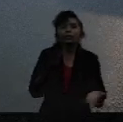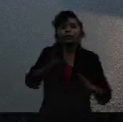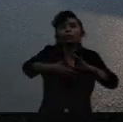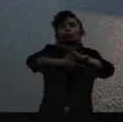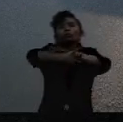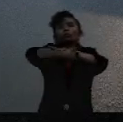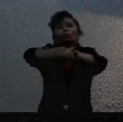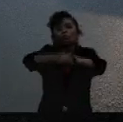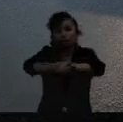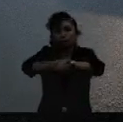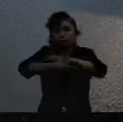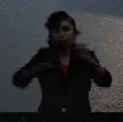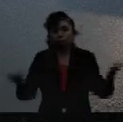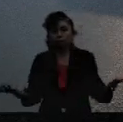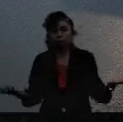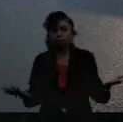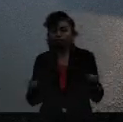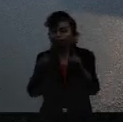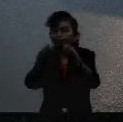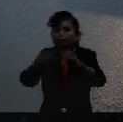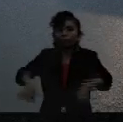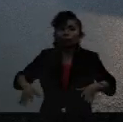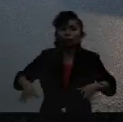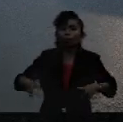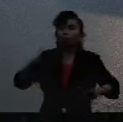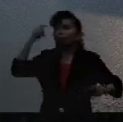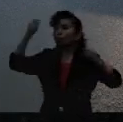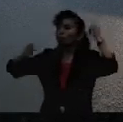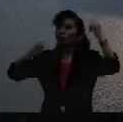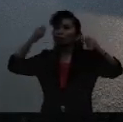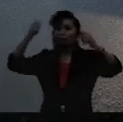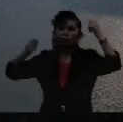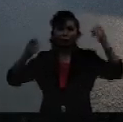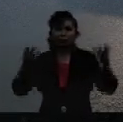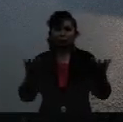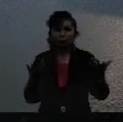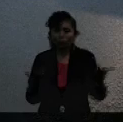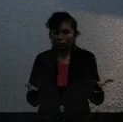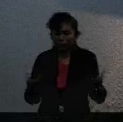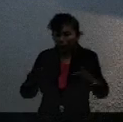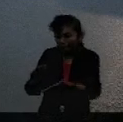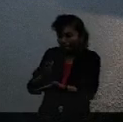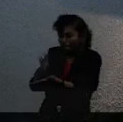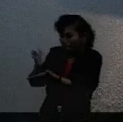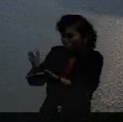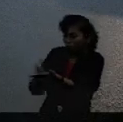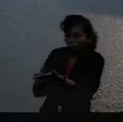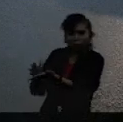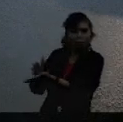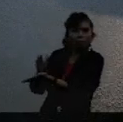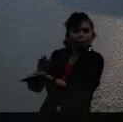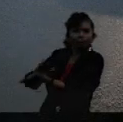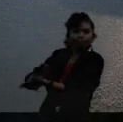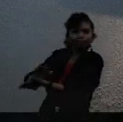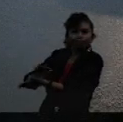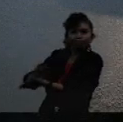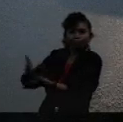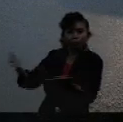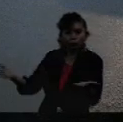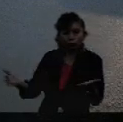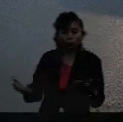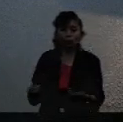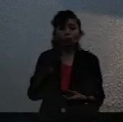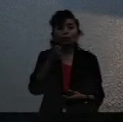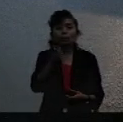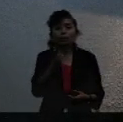solidario se crearon paraísos turísticos con infiernos de marginación y para solucionar esta enorme grieta